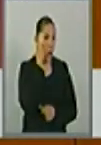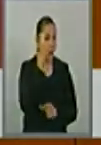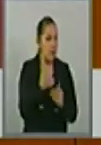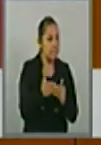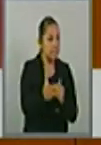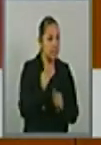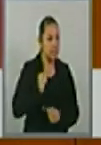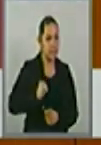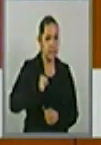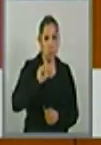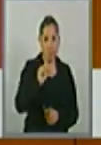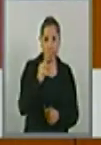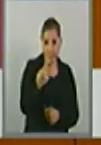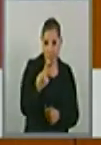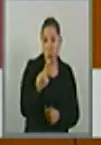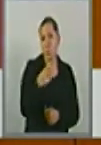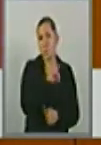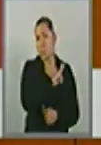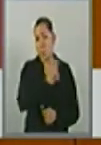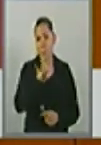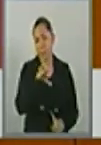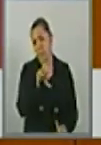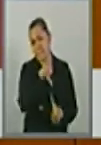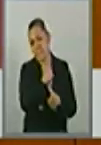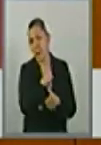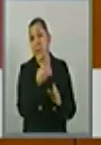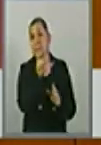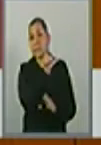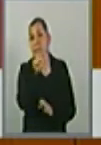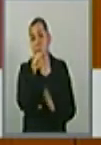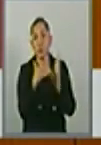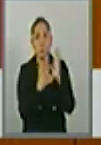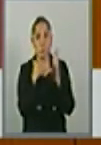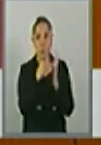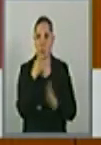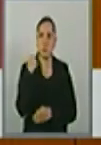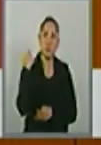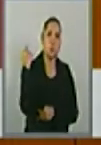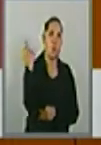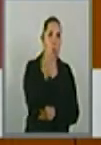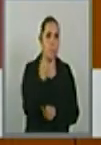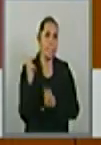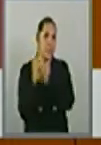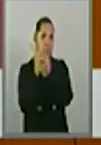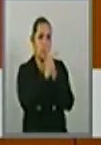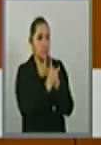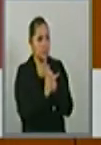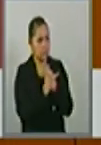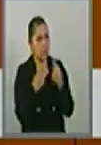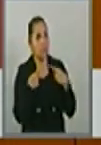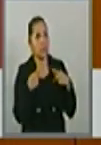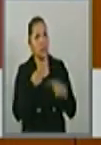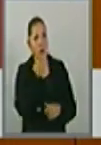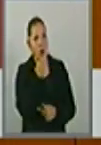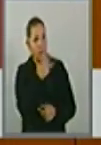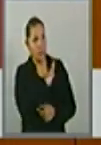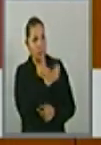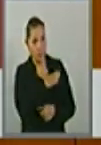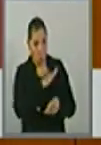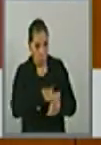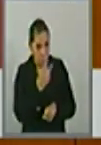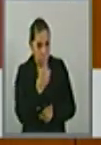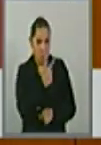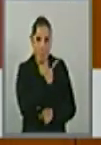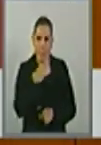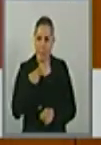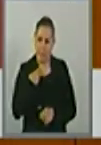aproxime a los 600 millones a escala global por lo tanto debemos aprovecharlo y explotarlo